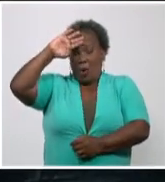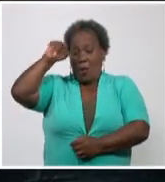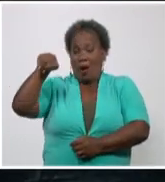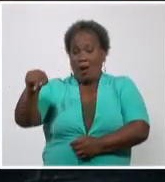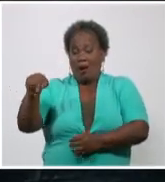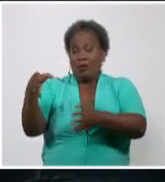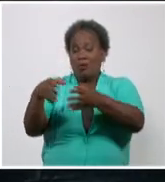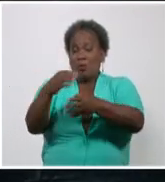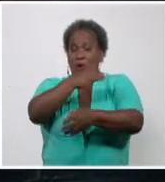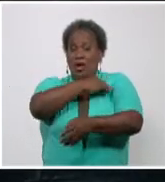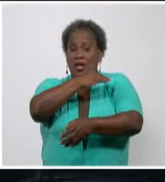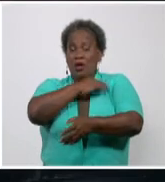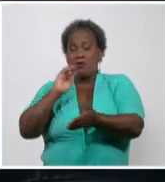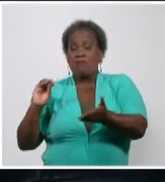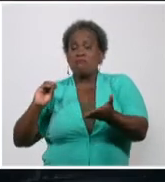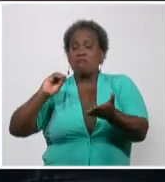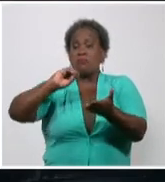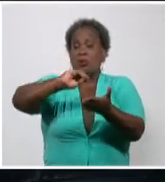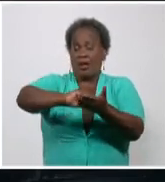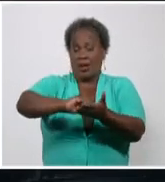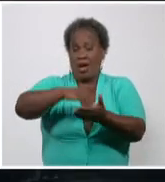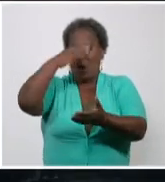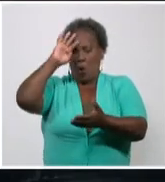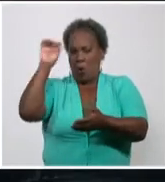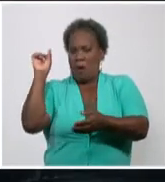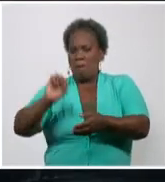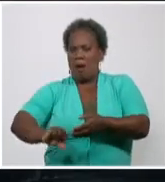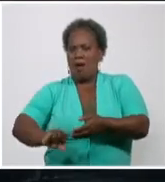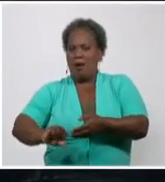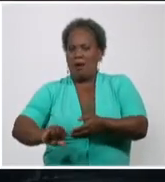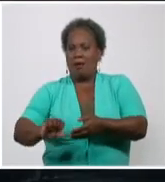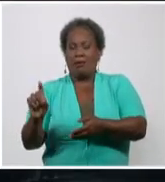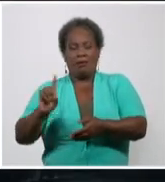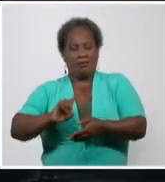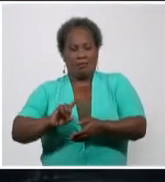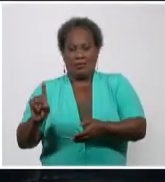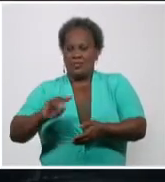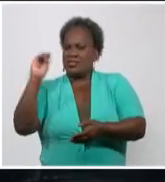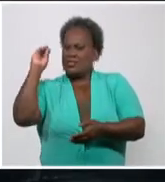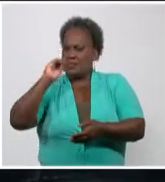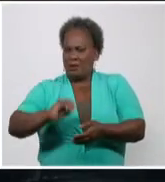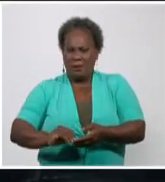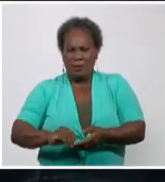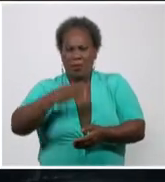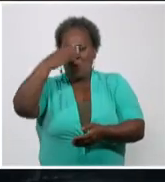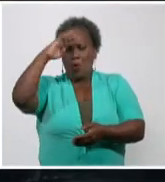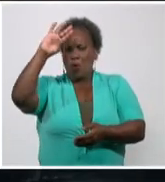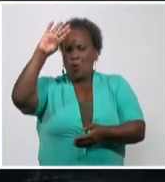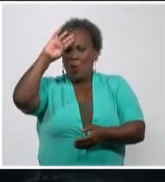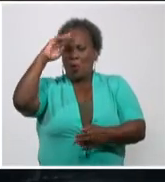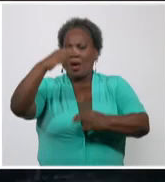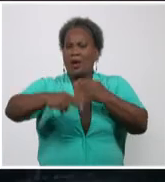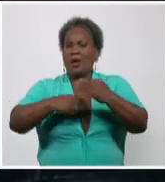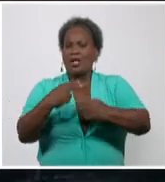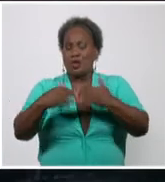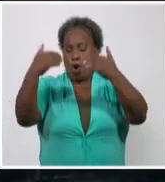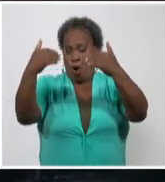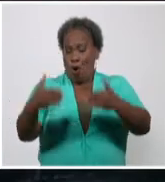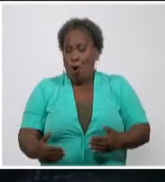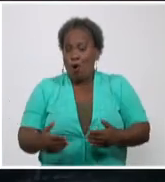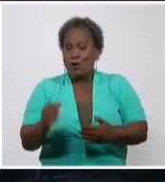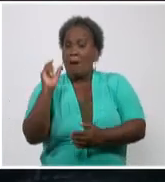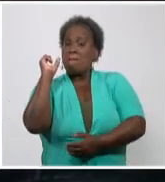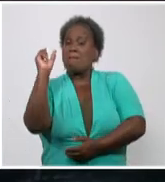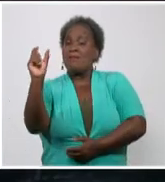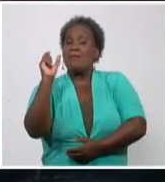y ponerla en el papel de la mala de la película. Y es más que sabido y avalado que Cuba solamente honra su palabra